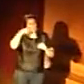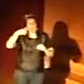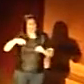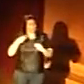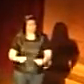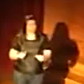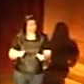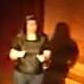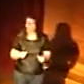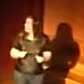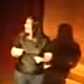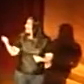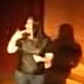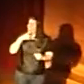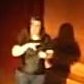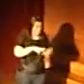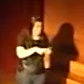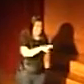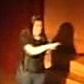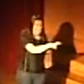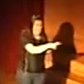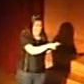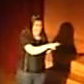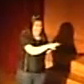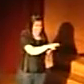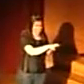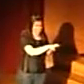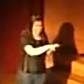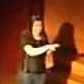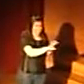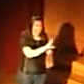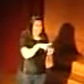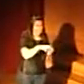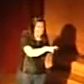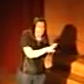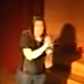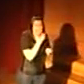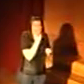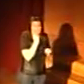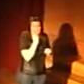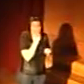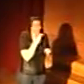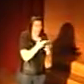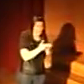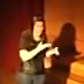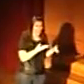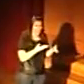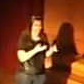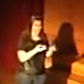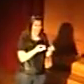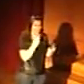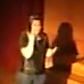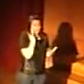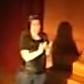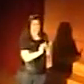con galería y espaciosa escalinata de carácter grecorromano pero en esa intención de justificar la arquitectura de alguna manera para que